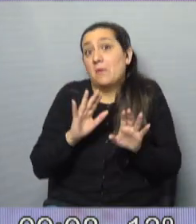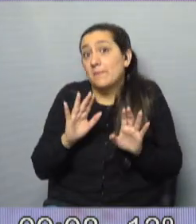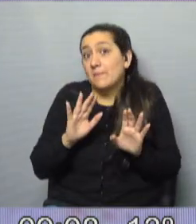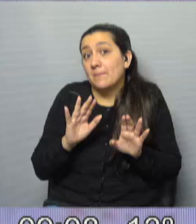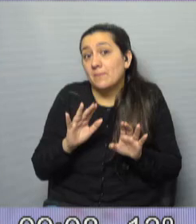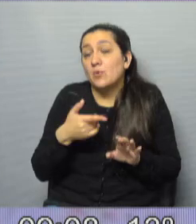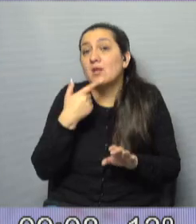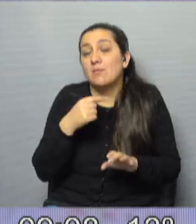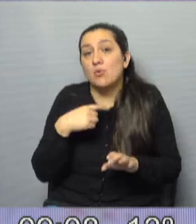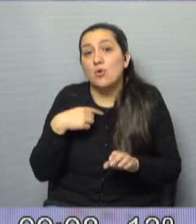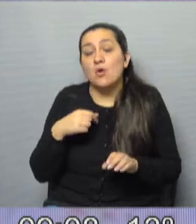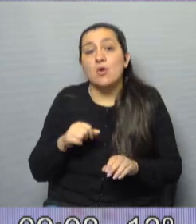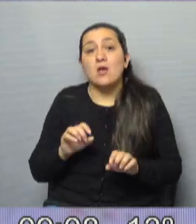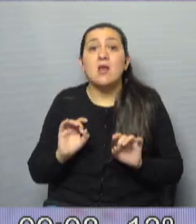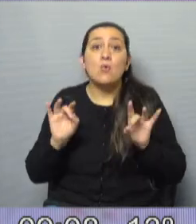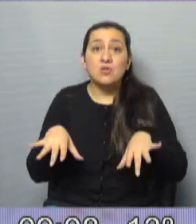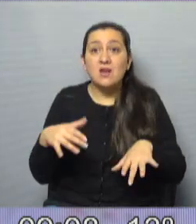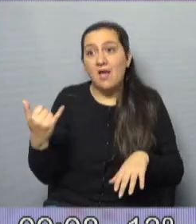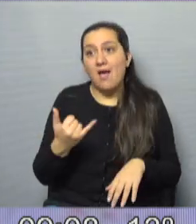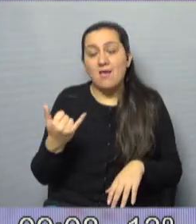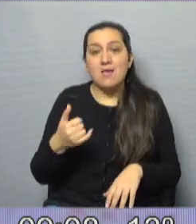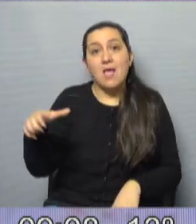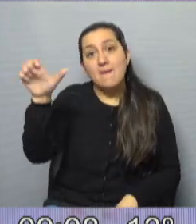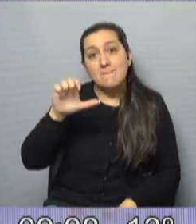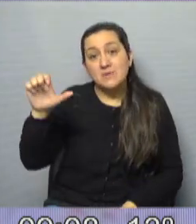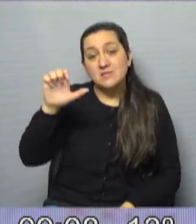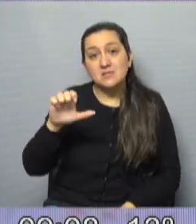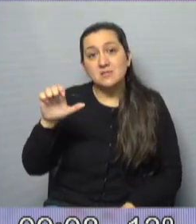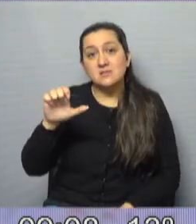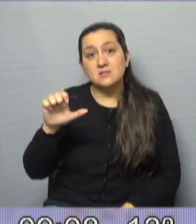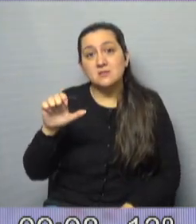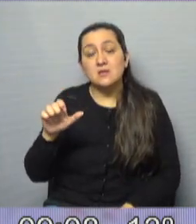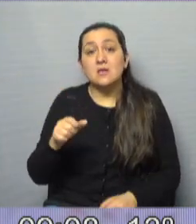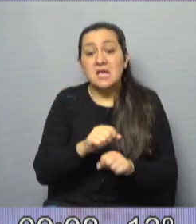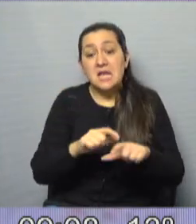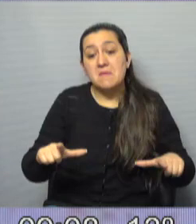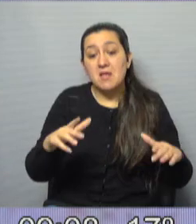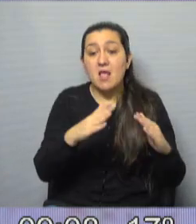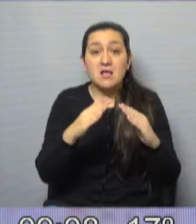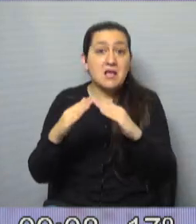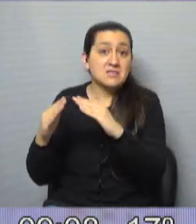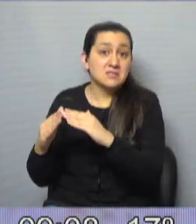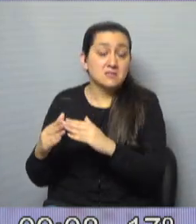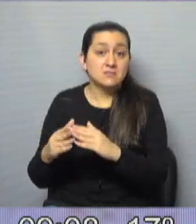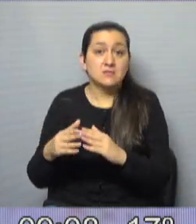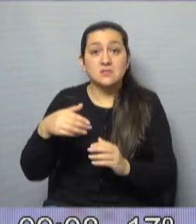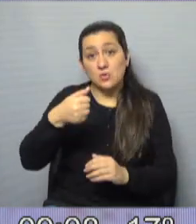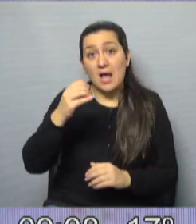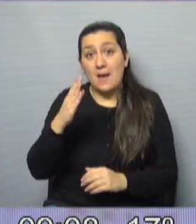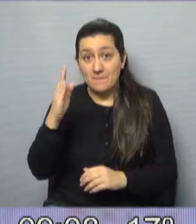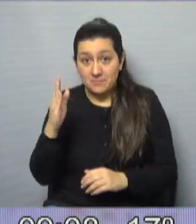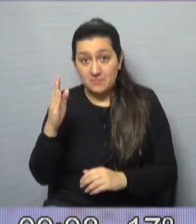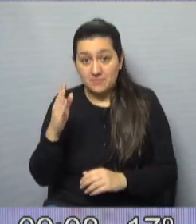en Australia hay, por ejemplo, empresas de aplicaciones que limpian las casas, o sea, mandan chicos a limpiar las casas y les